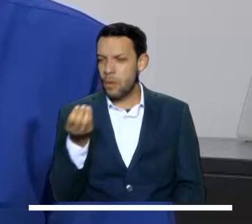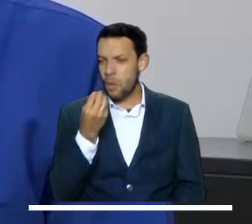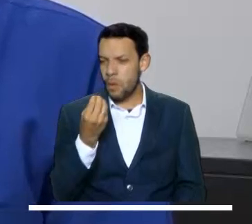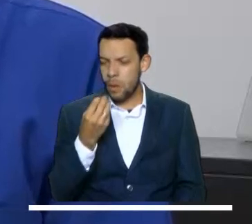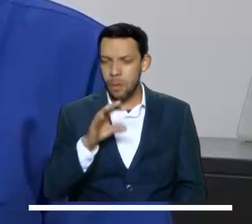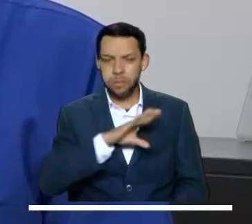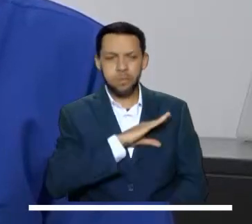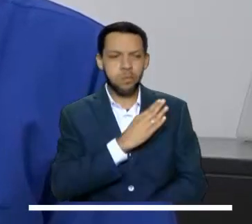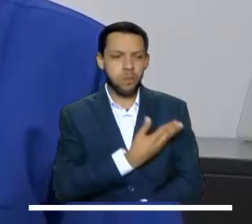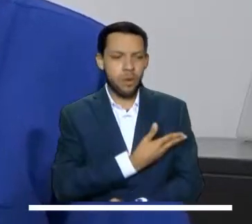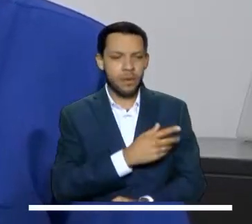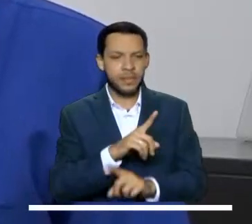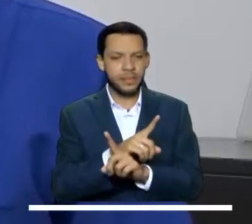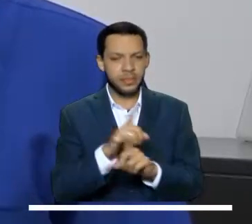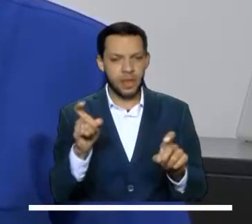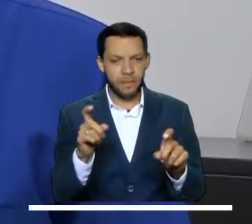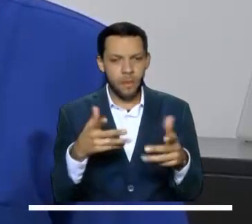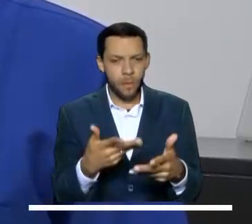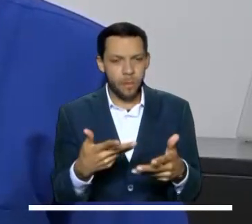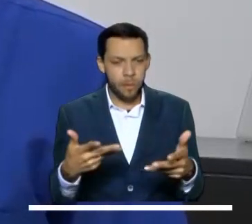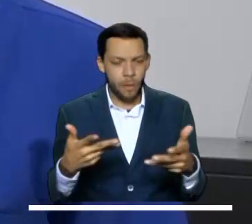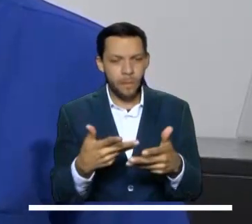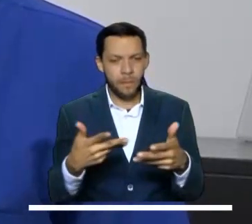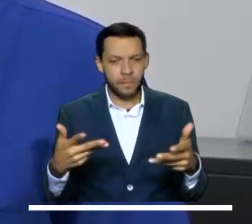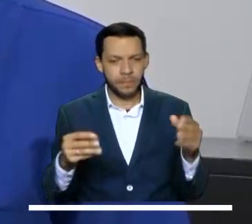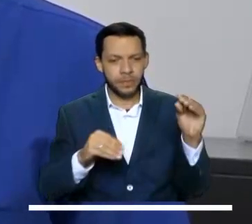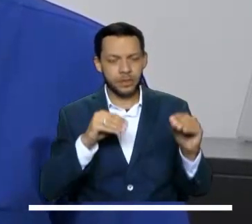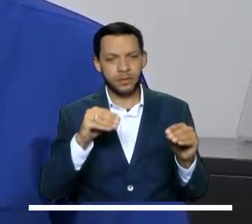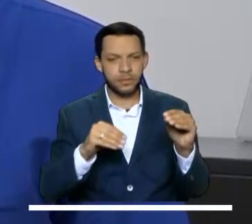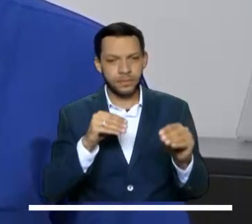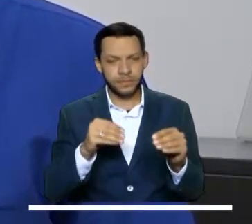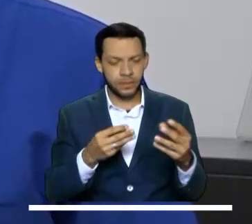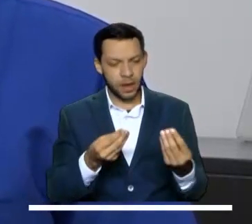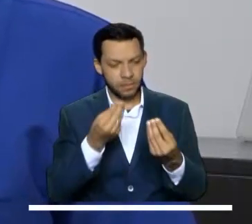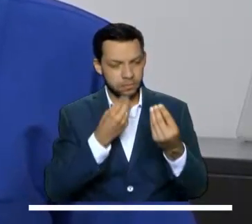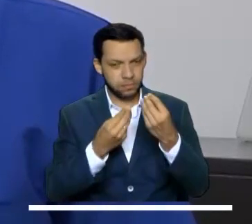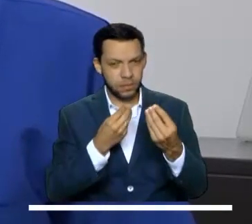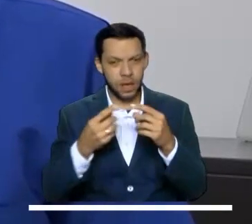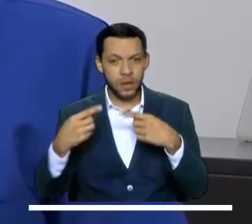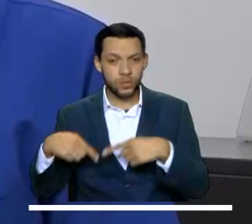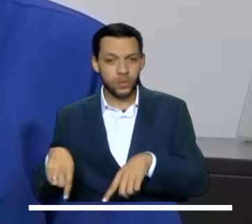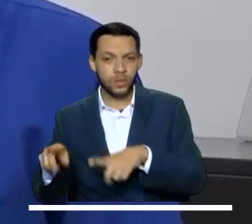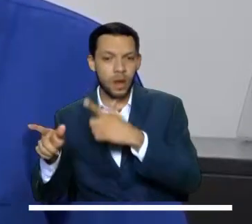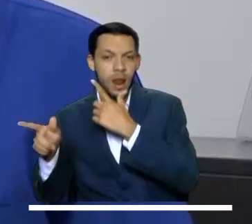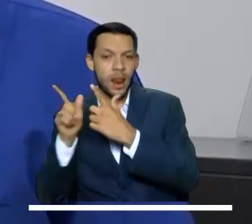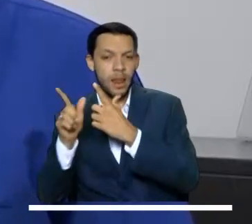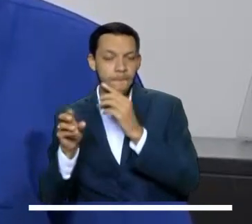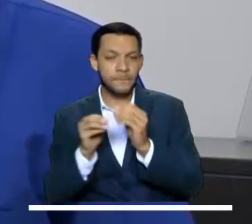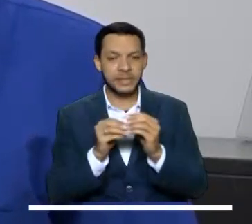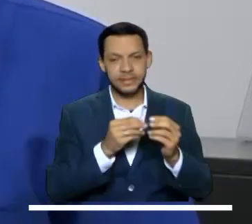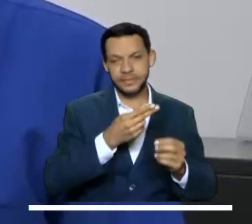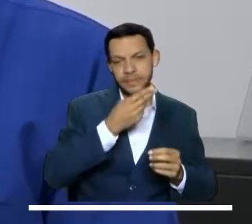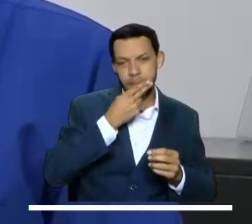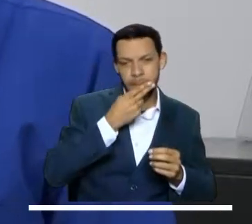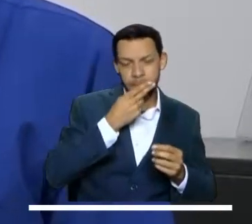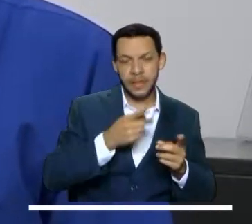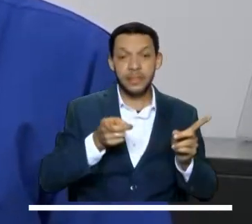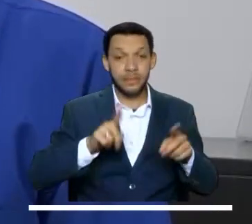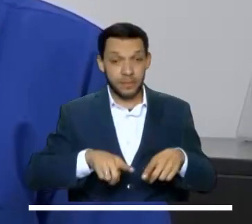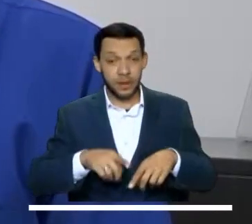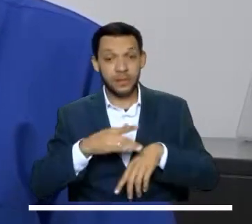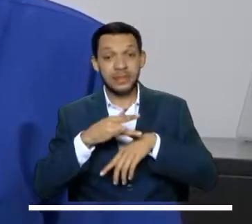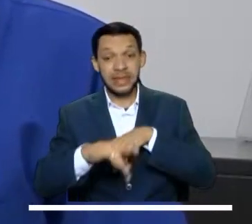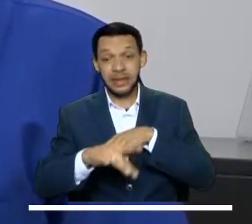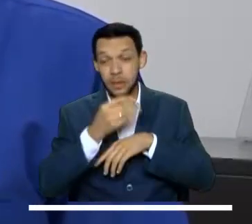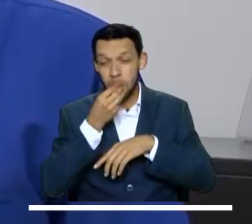abusos que tiene la gente con el tema de ciertos alimentos, el consumo de bebidas alcohólicas o el uso del cigarrillo, también el comer a deshoras. Entonces estos